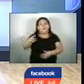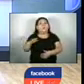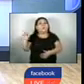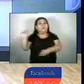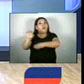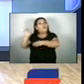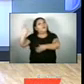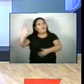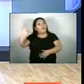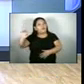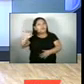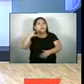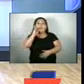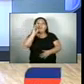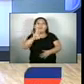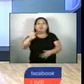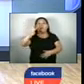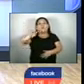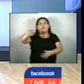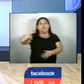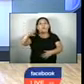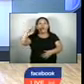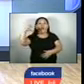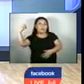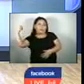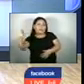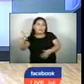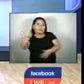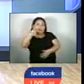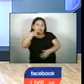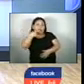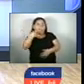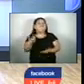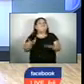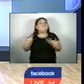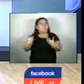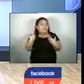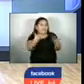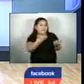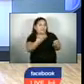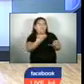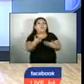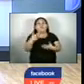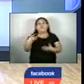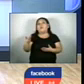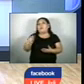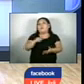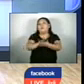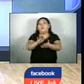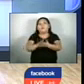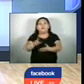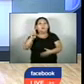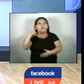anunciaba entonces la adquisición de 4 millones de tabletas de este antivirus contra el COVID, que está valorado